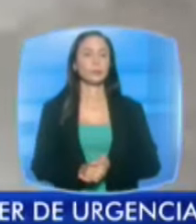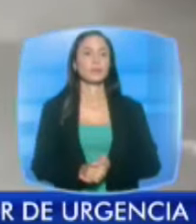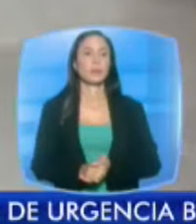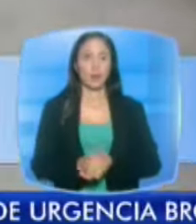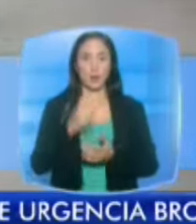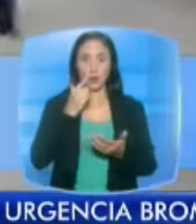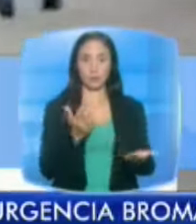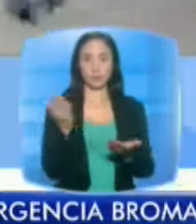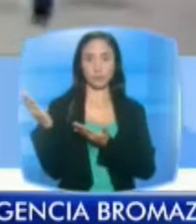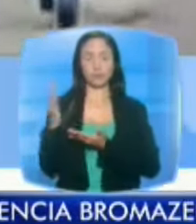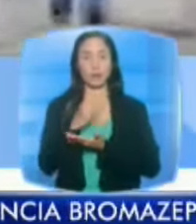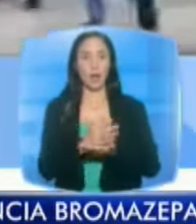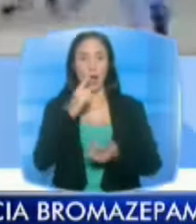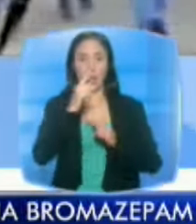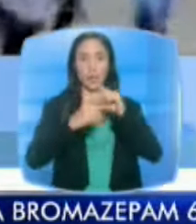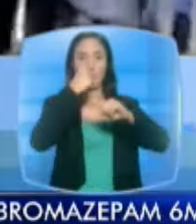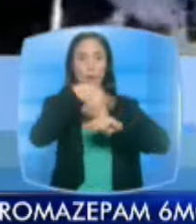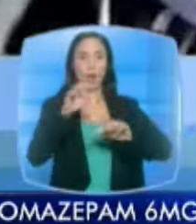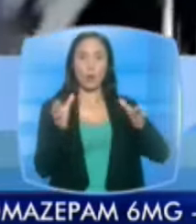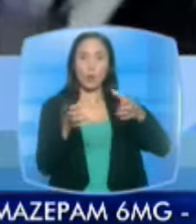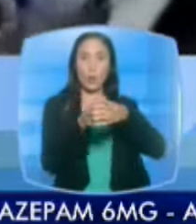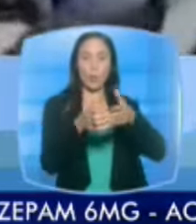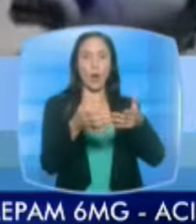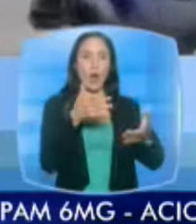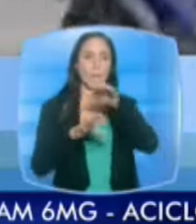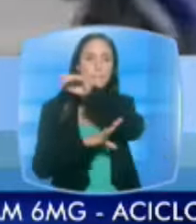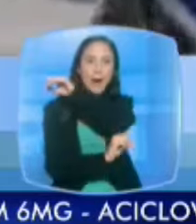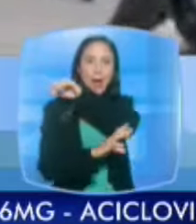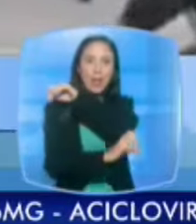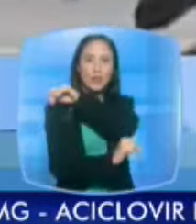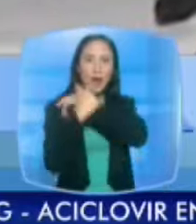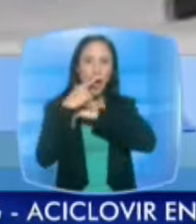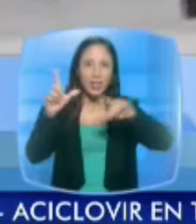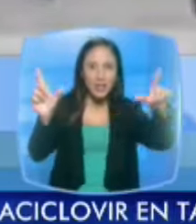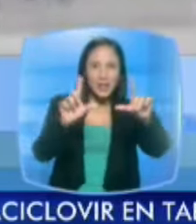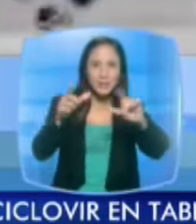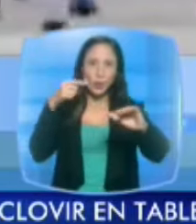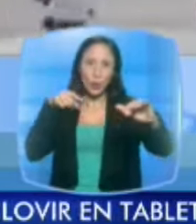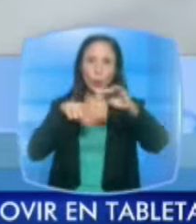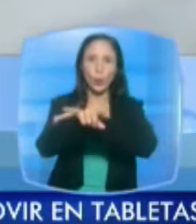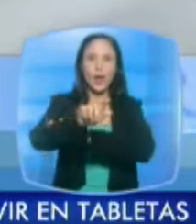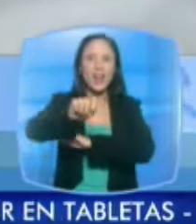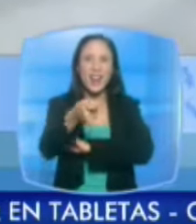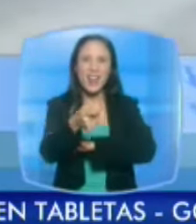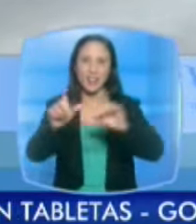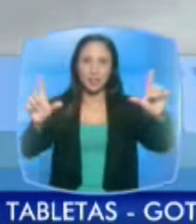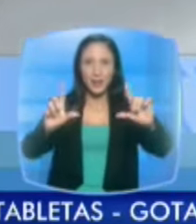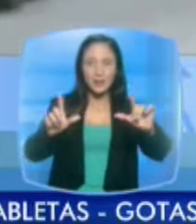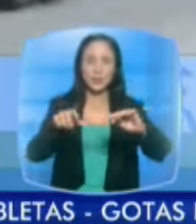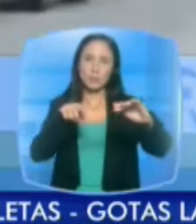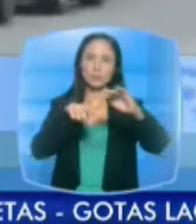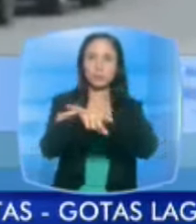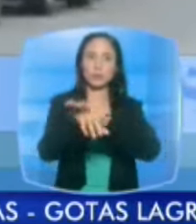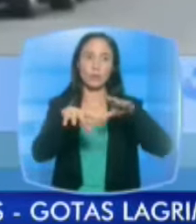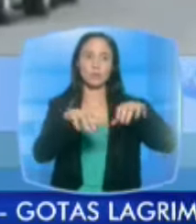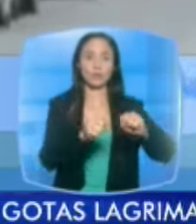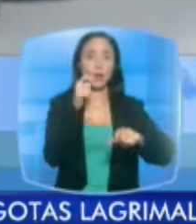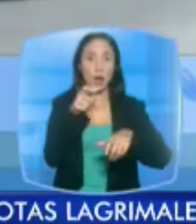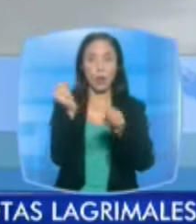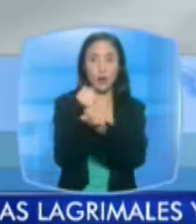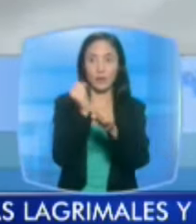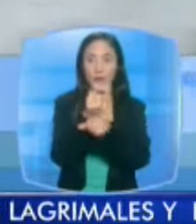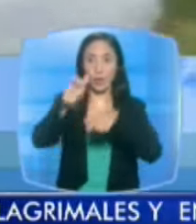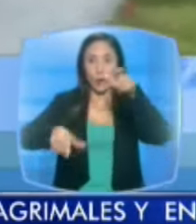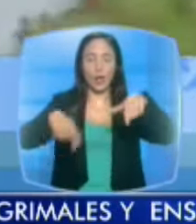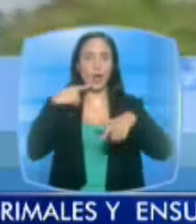La declaración ocurre después de que un grupo de delincuentes irrumpiera en una televisora de Guayaquil al suroeste del país, sometiendo al personal durante